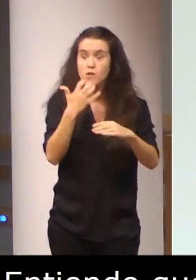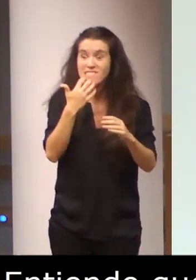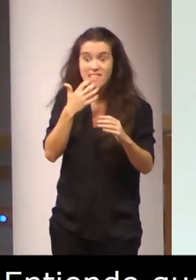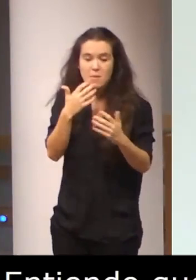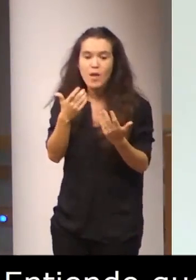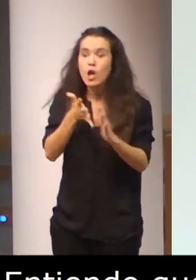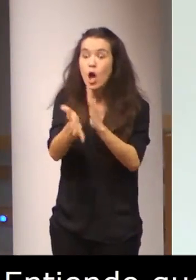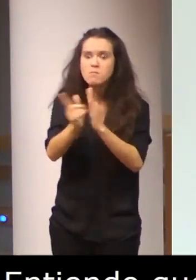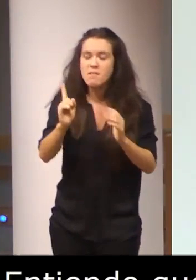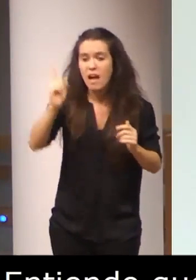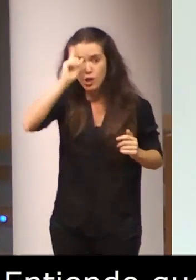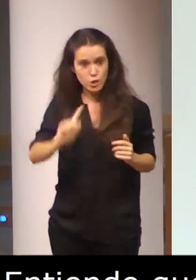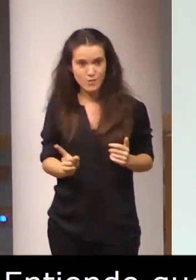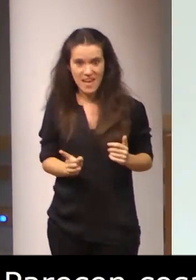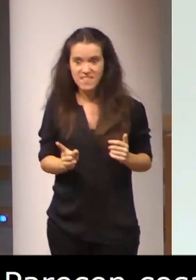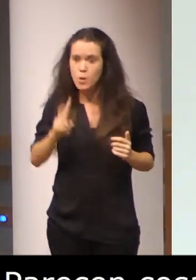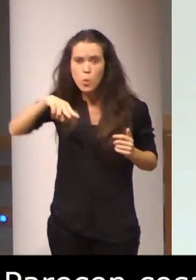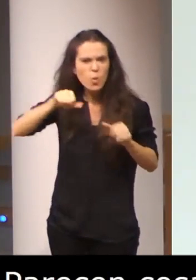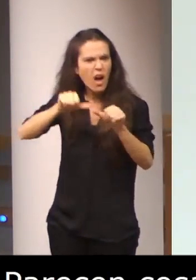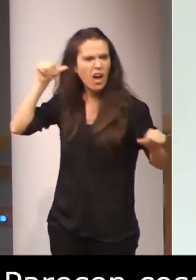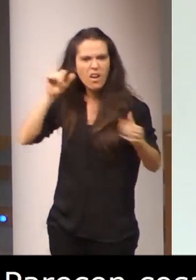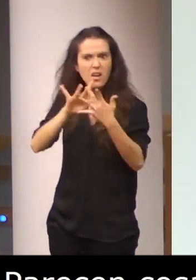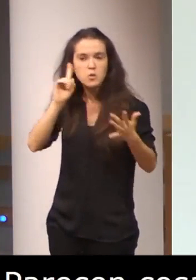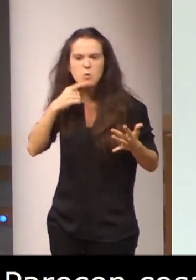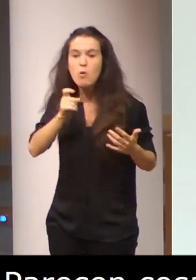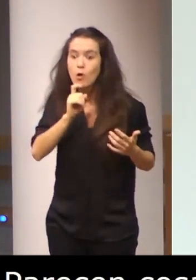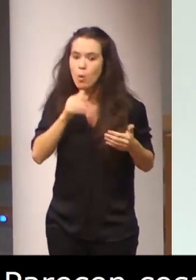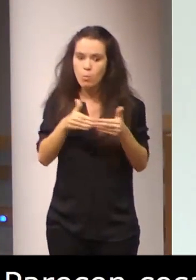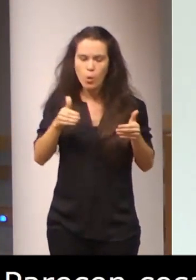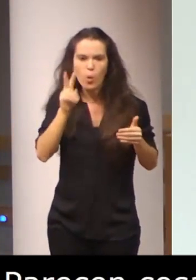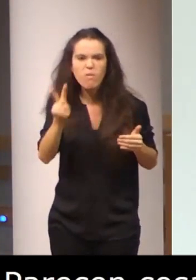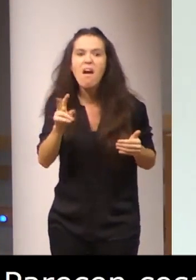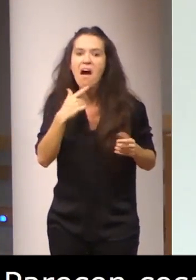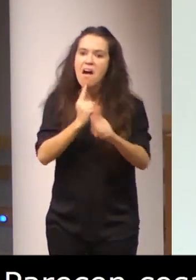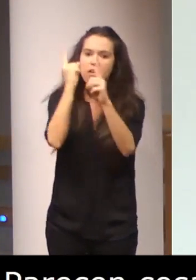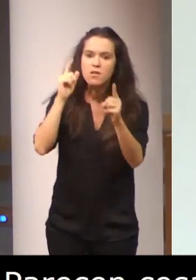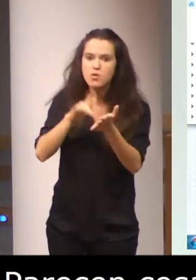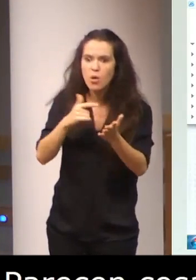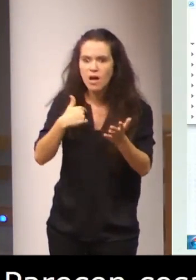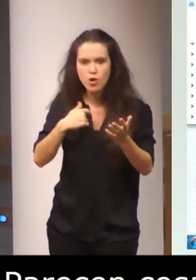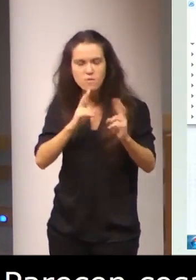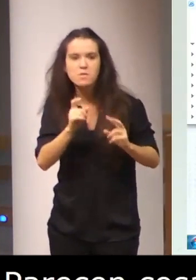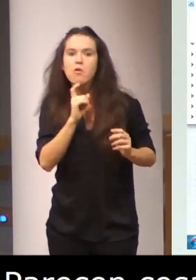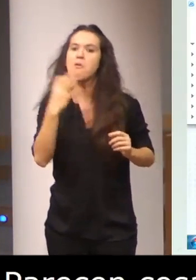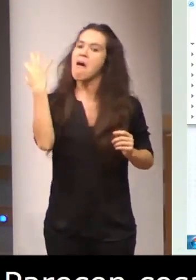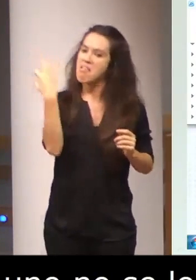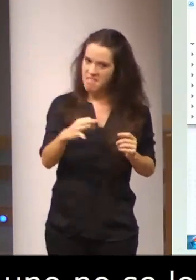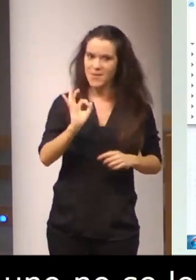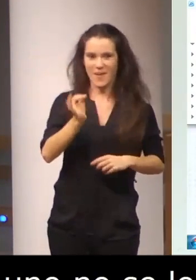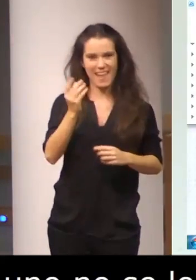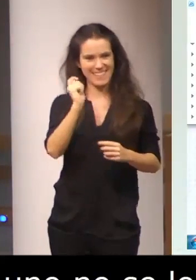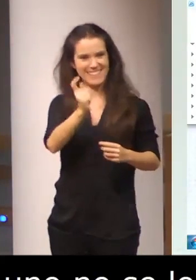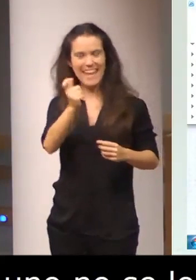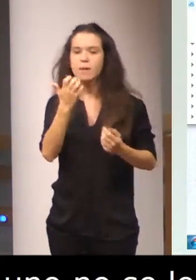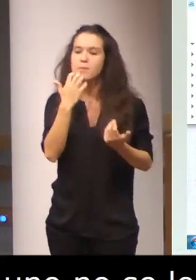o si a uno que no ha tenido contacto con personas sordas, no sabría cómo reaccionar, ¿no? Que eso pasa muchas veces,